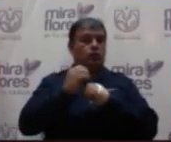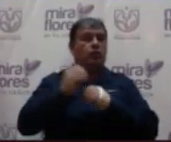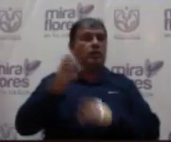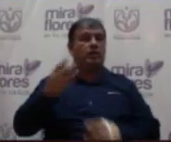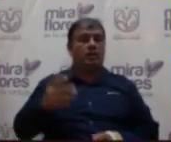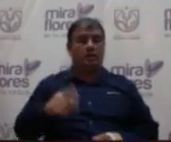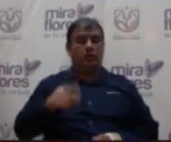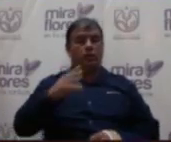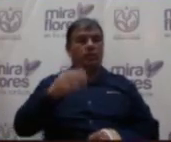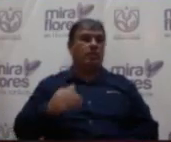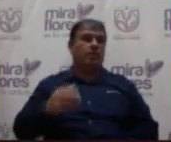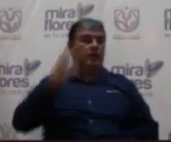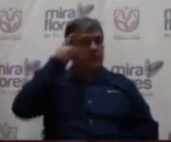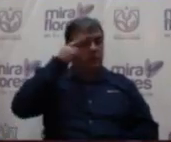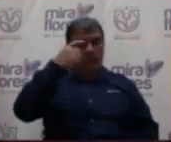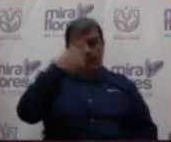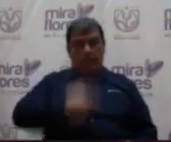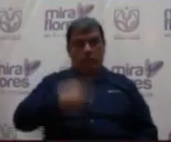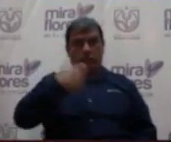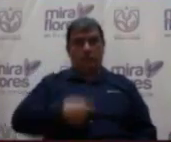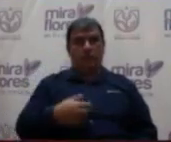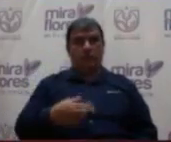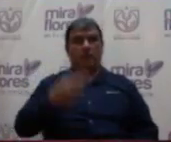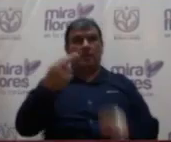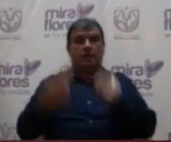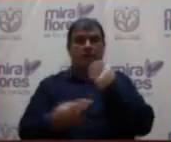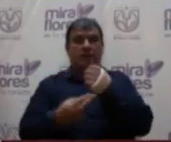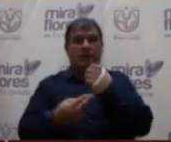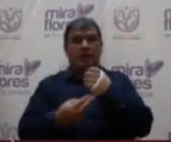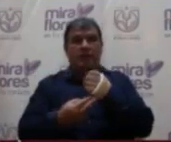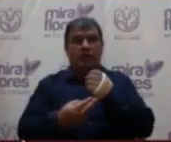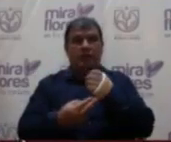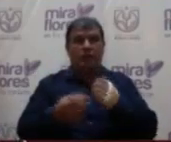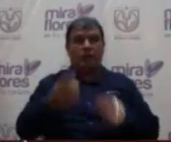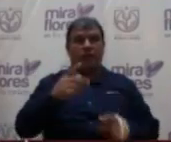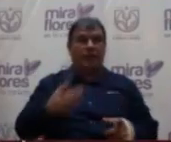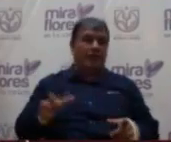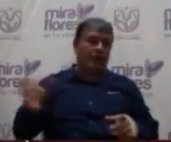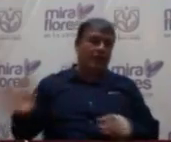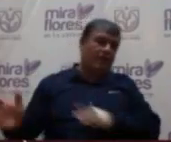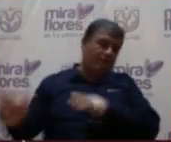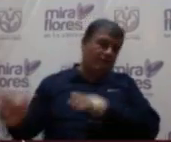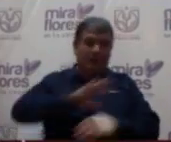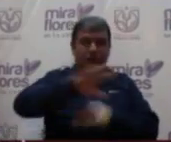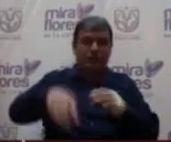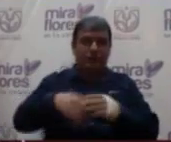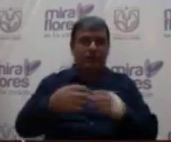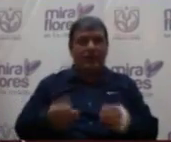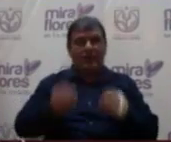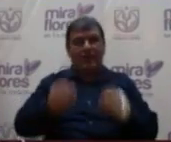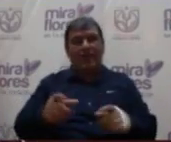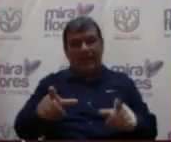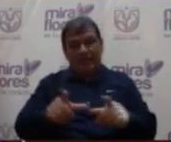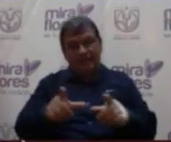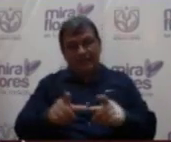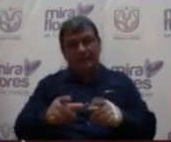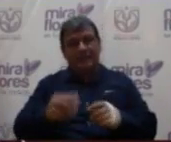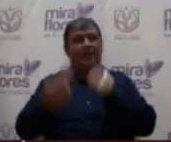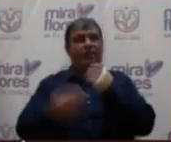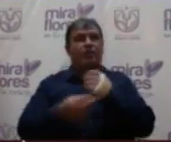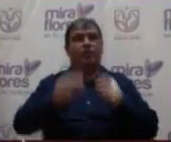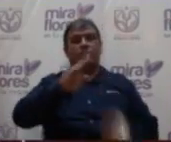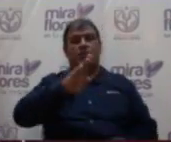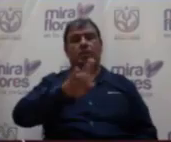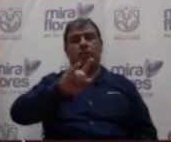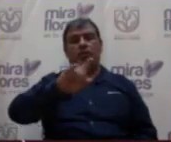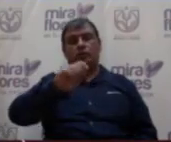motivos personales. El regidor decía que era todo, no quería darle la licencia al regidor Bustamante.